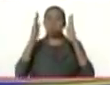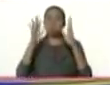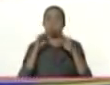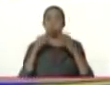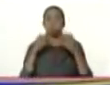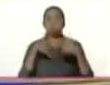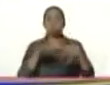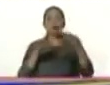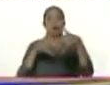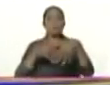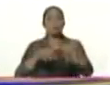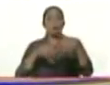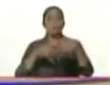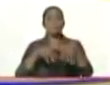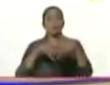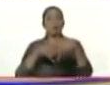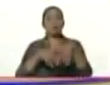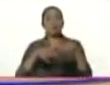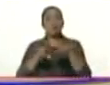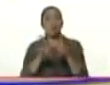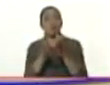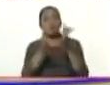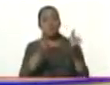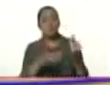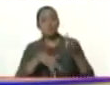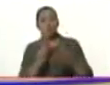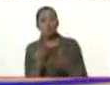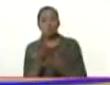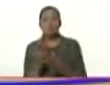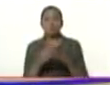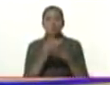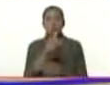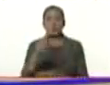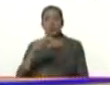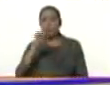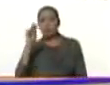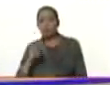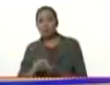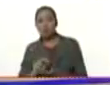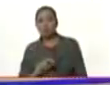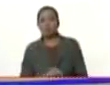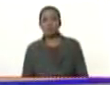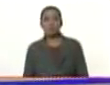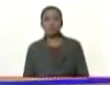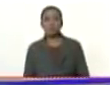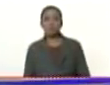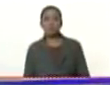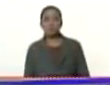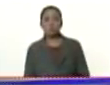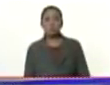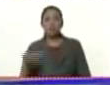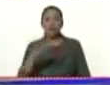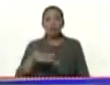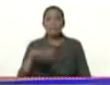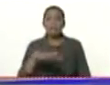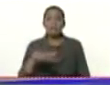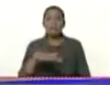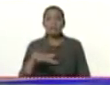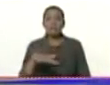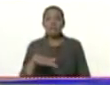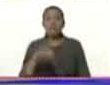marcha estudiantil universitaria de las universidades nacionales y en la plaza Los Símbolos,